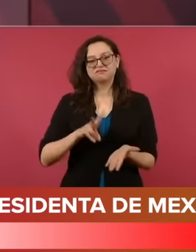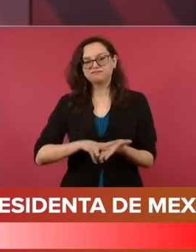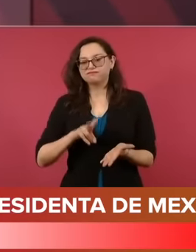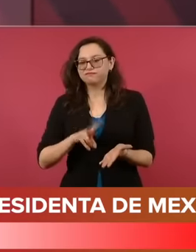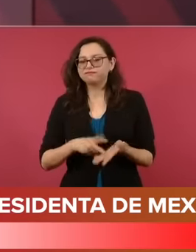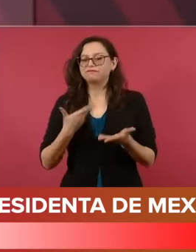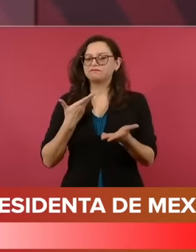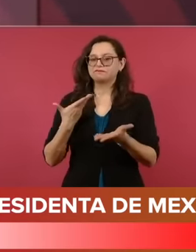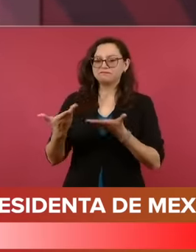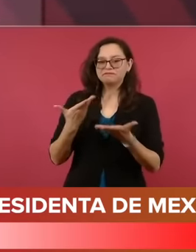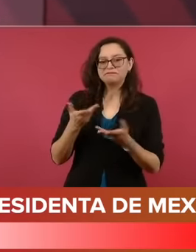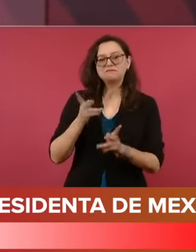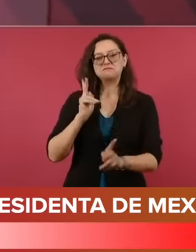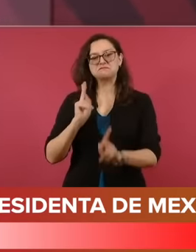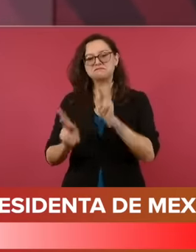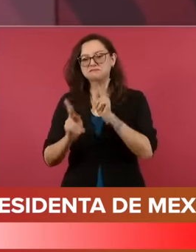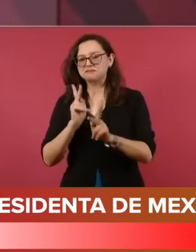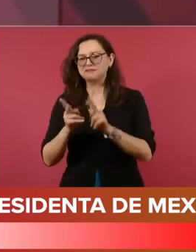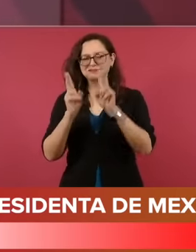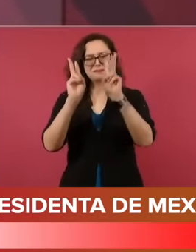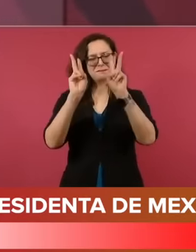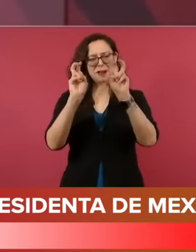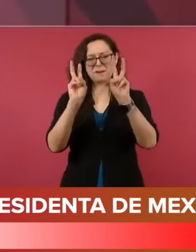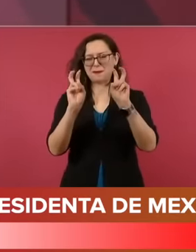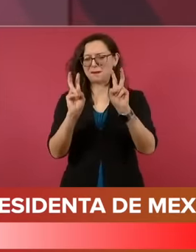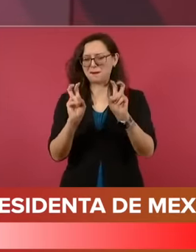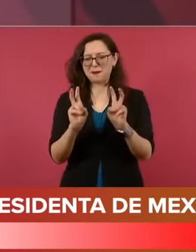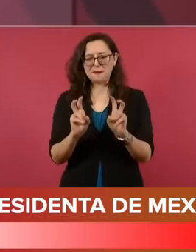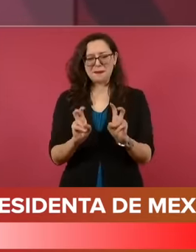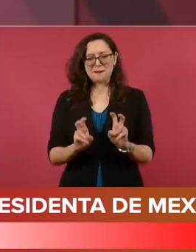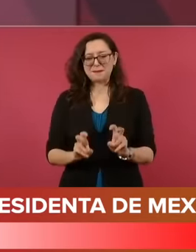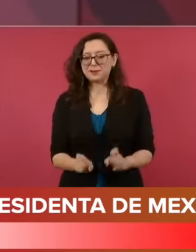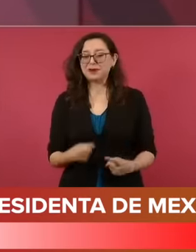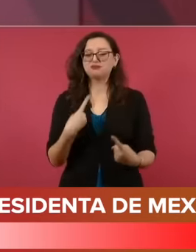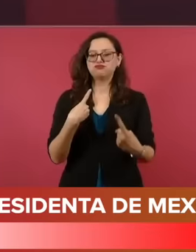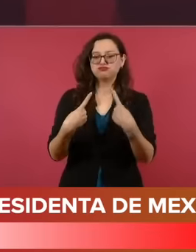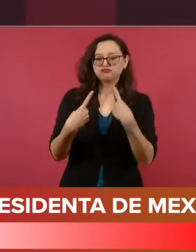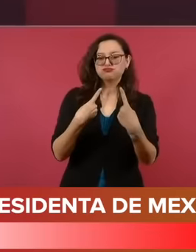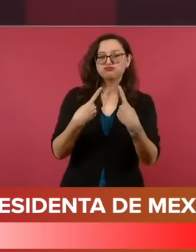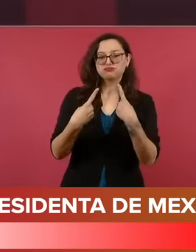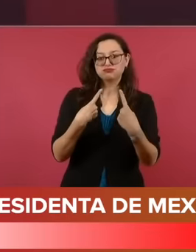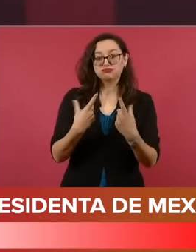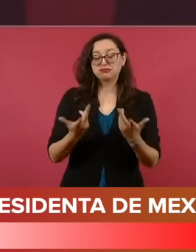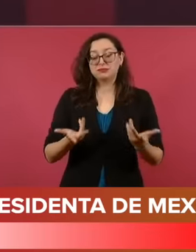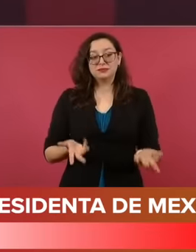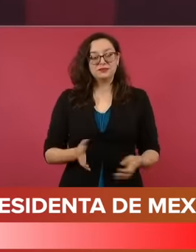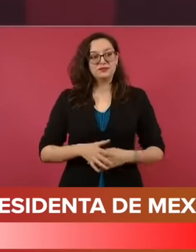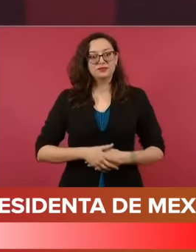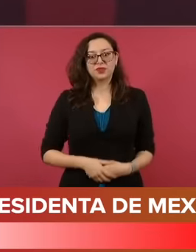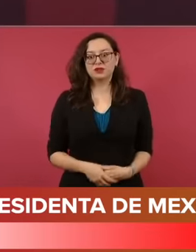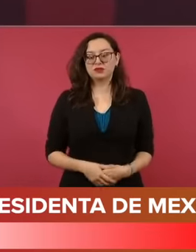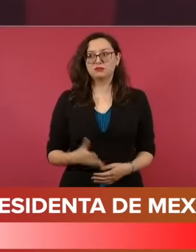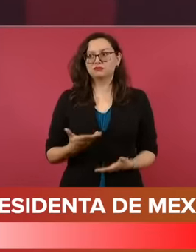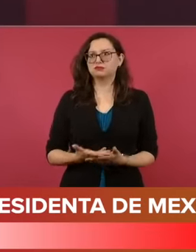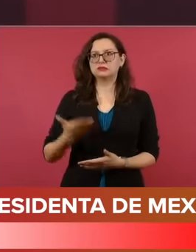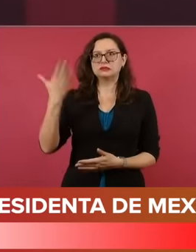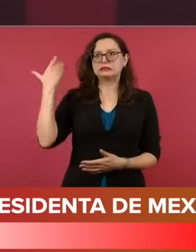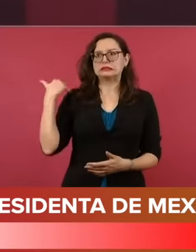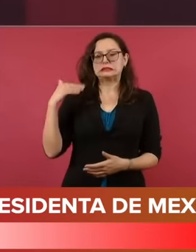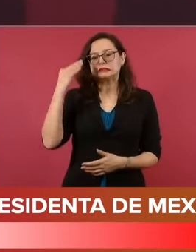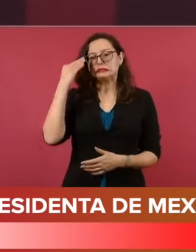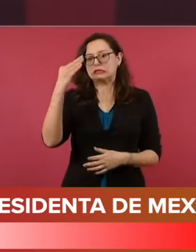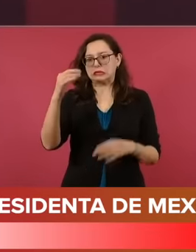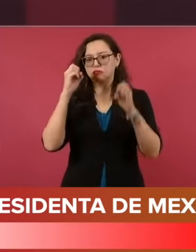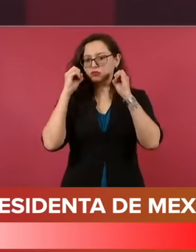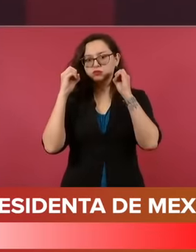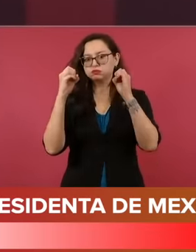muchos temas, hablamos por supuesto de, pues no nos veíamos, de la campaña,